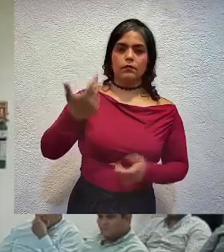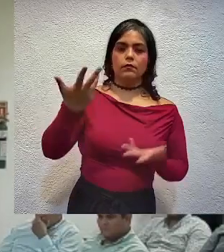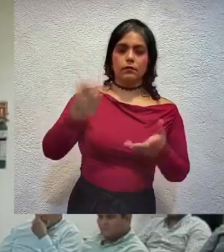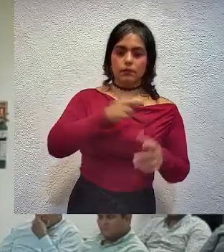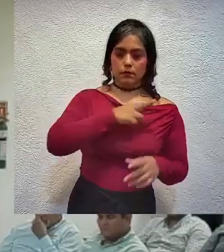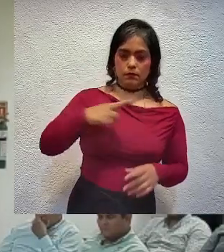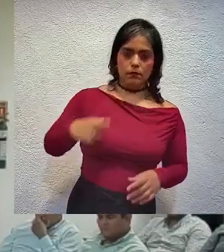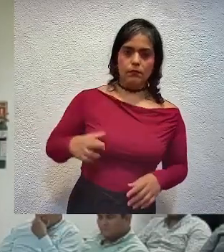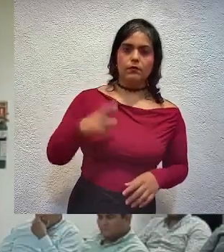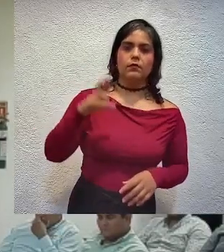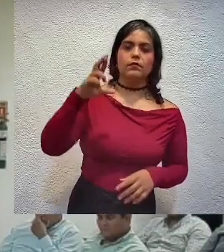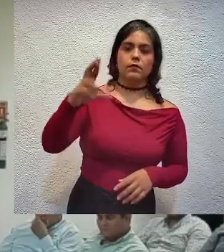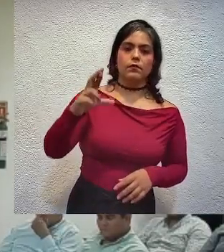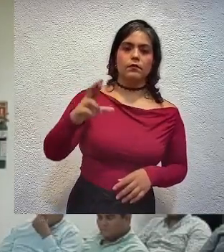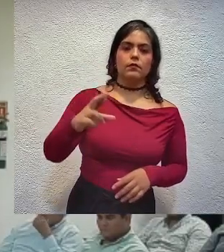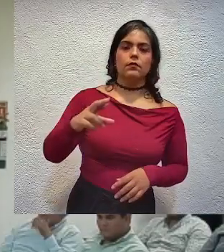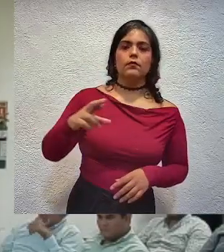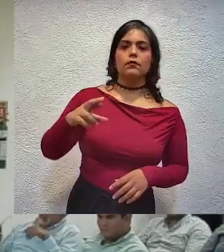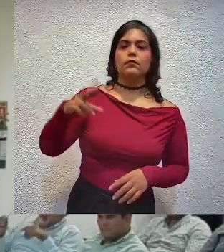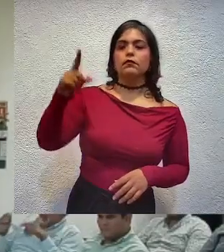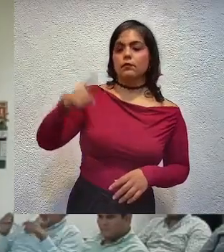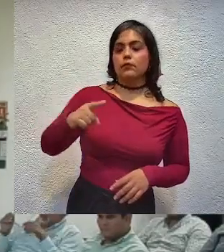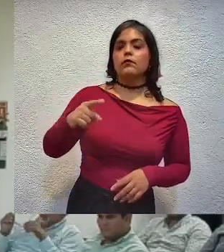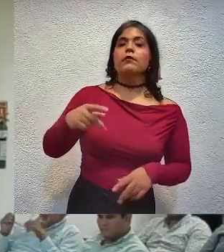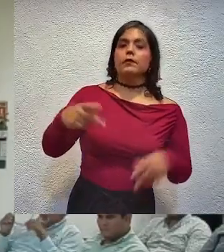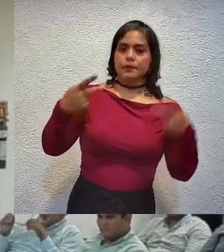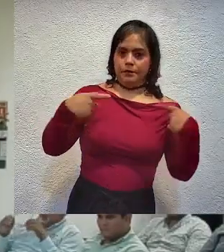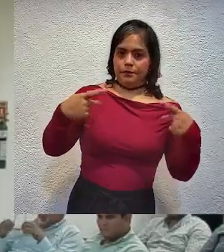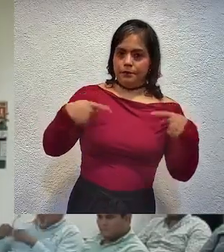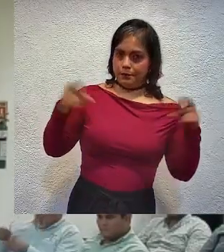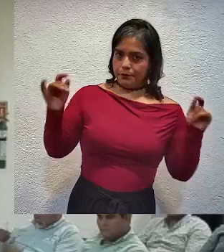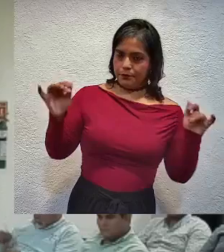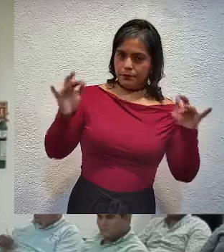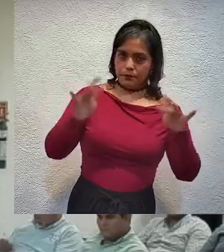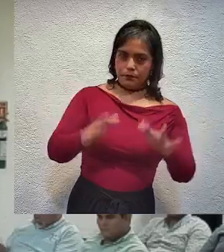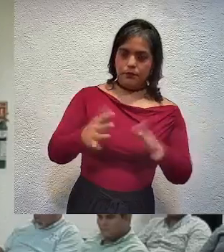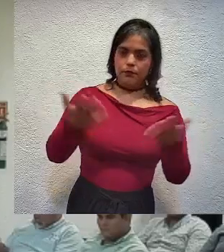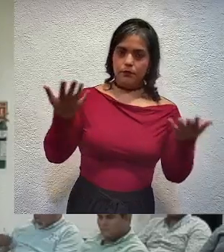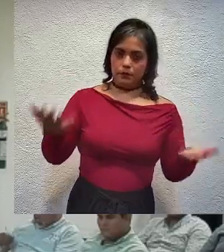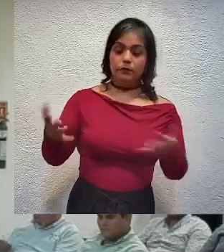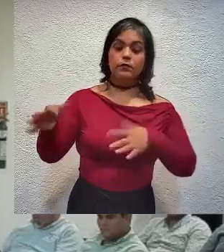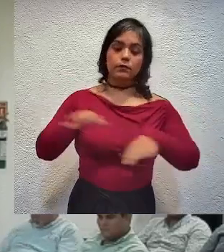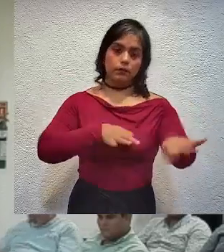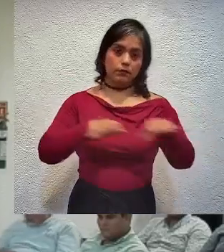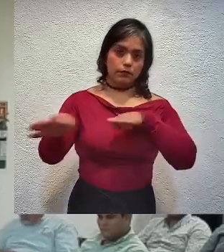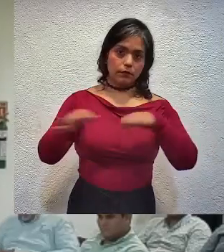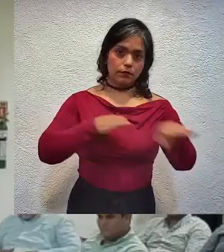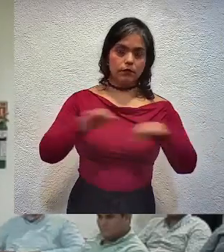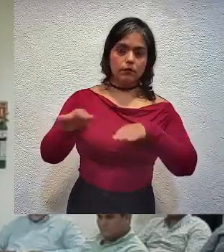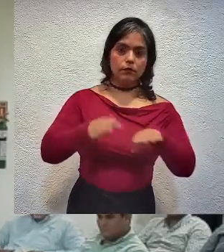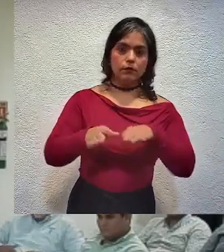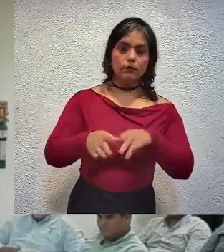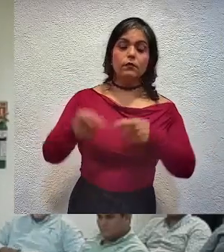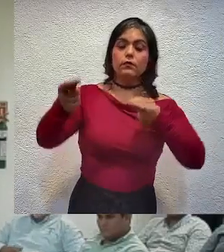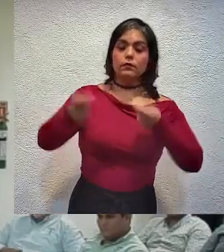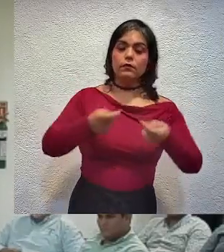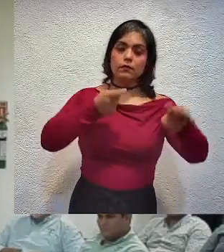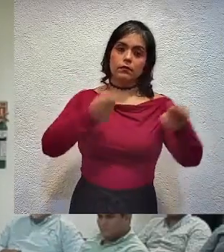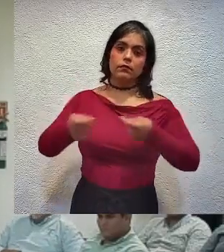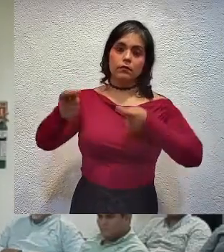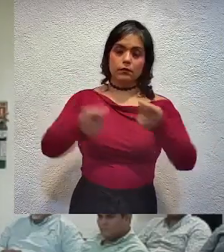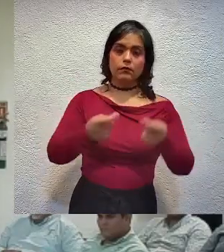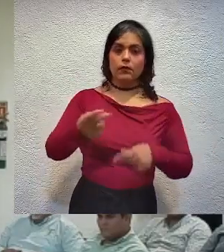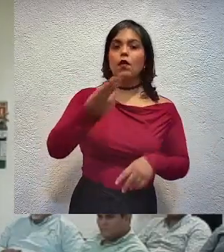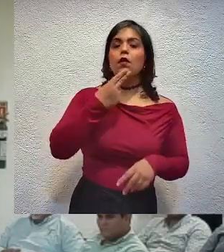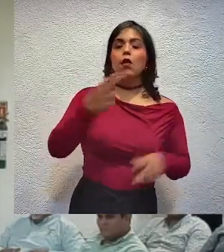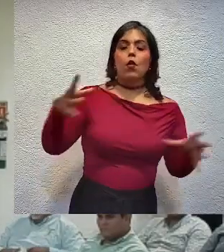tribunal electoral y un ex servidor público, quien durante la vigencia de la relación laboral fungió como coordinador de la unidad técnica